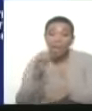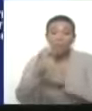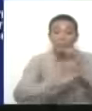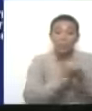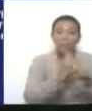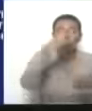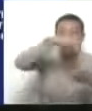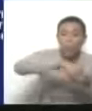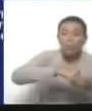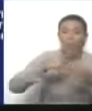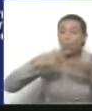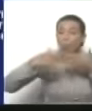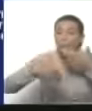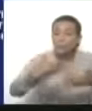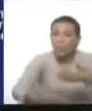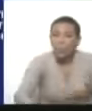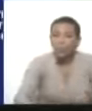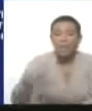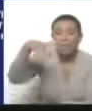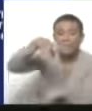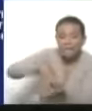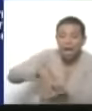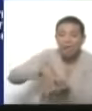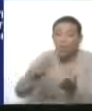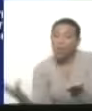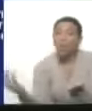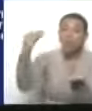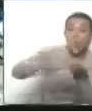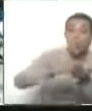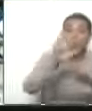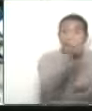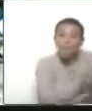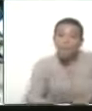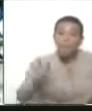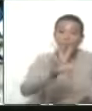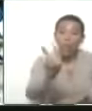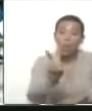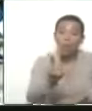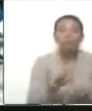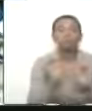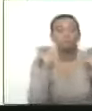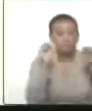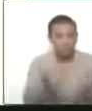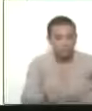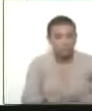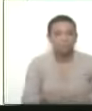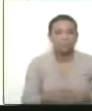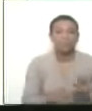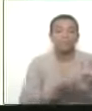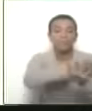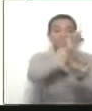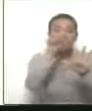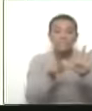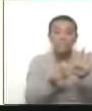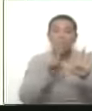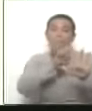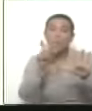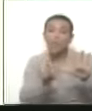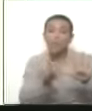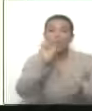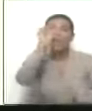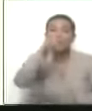incorporando en consecuencia dicho estado en el mapa del territorio venezolano s cinco preguntas